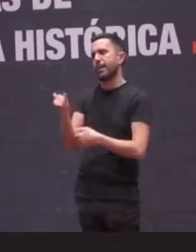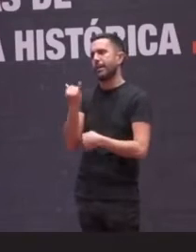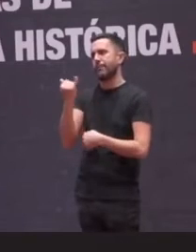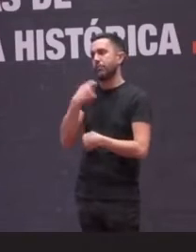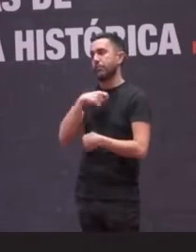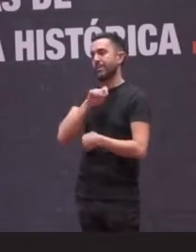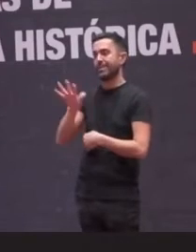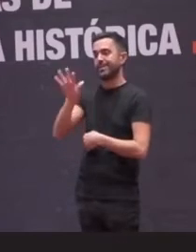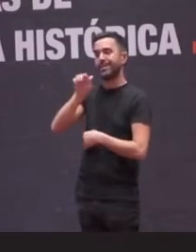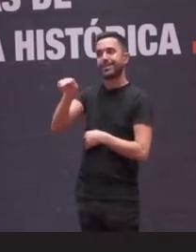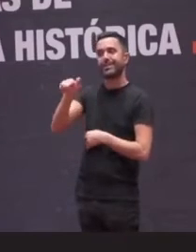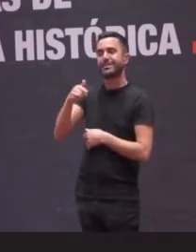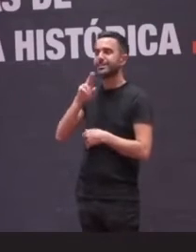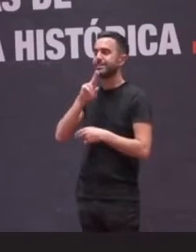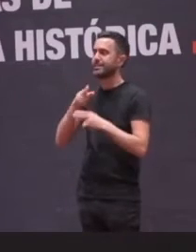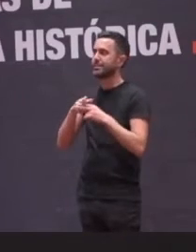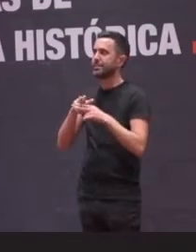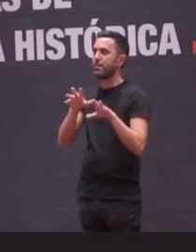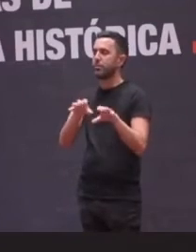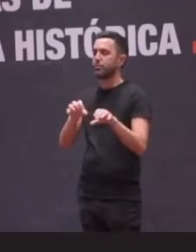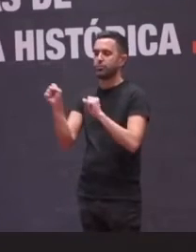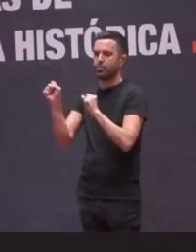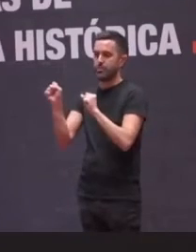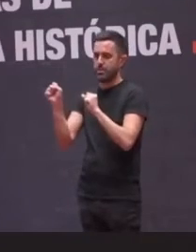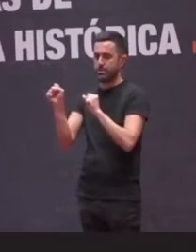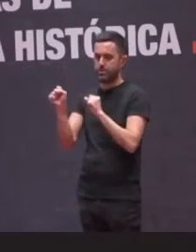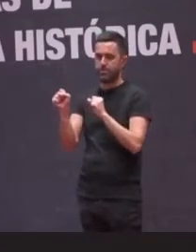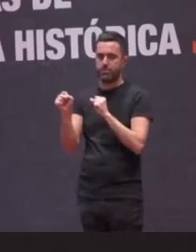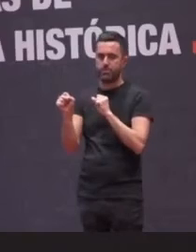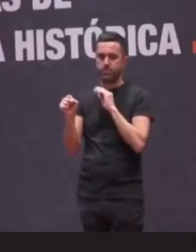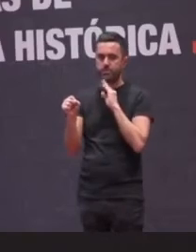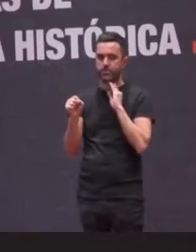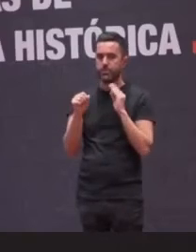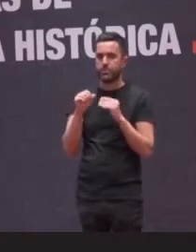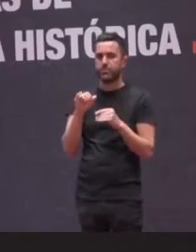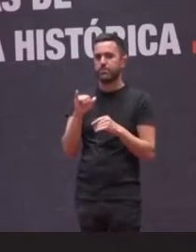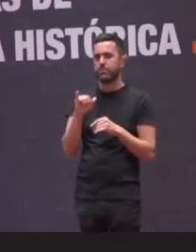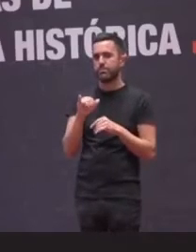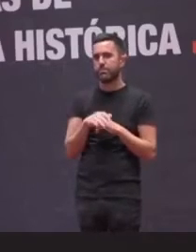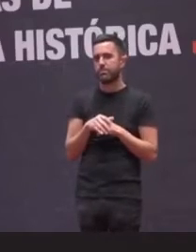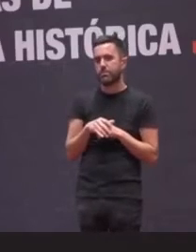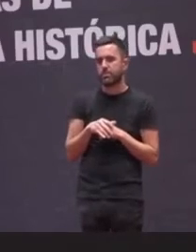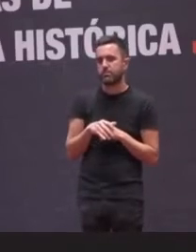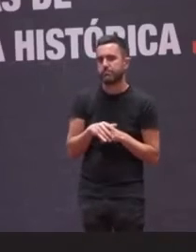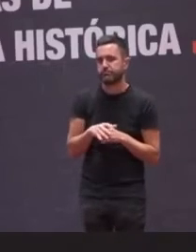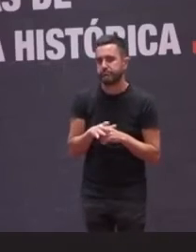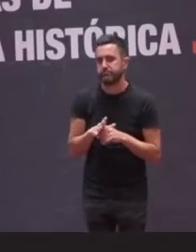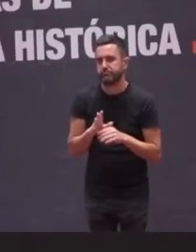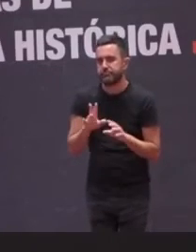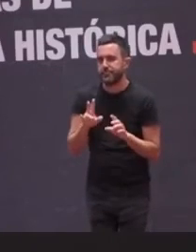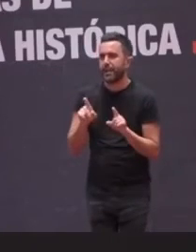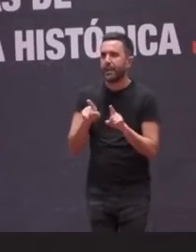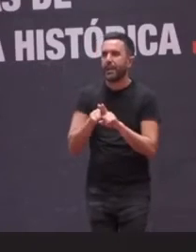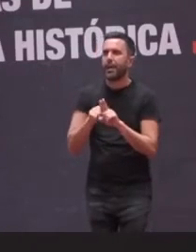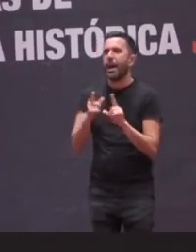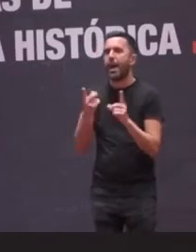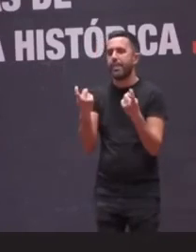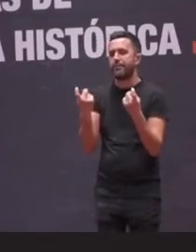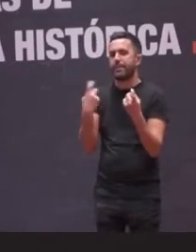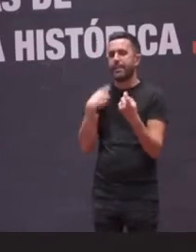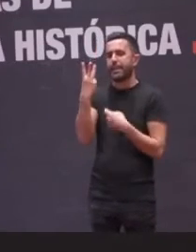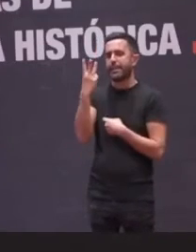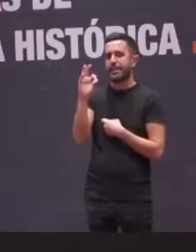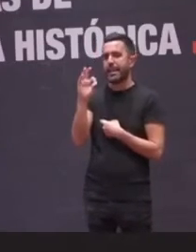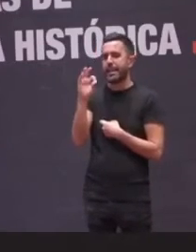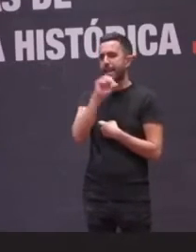Estado. Eso se chama a usucapión, a prescripción adquisitiva. Neste caso, precisábamos 30 anos, porque era